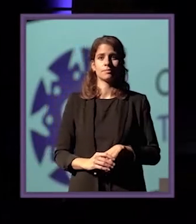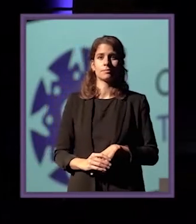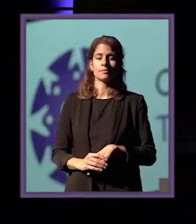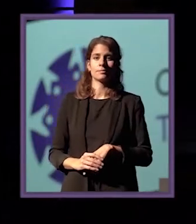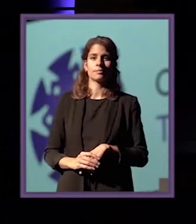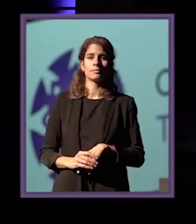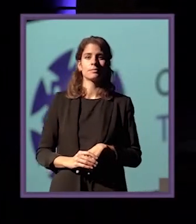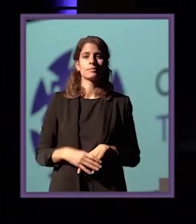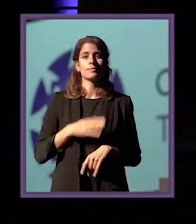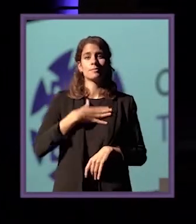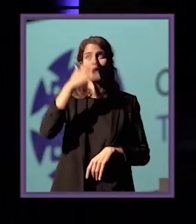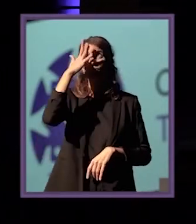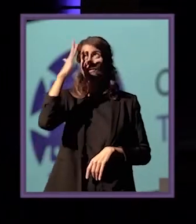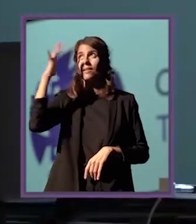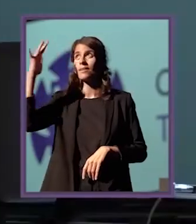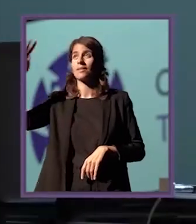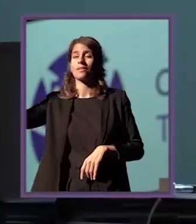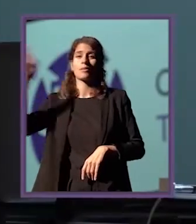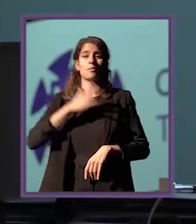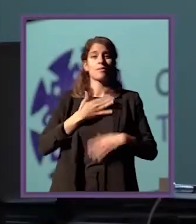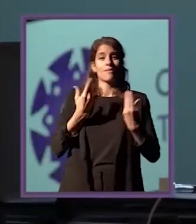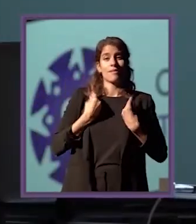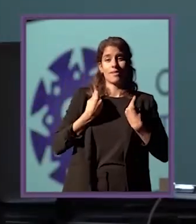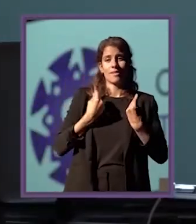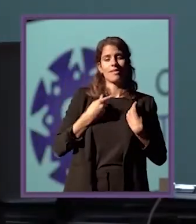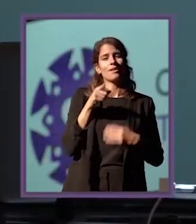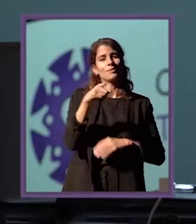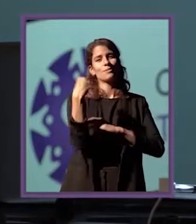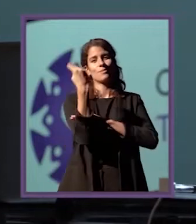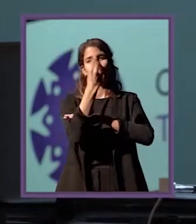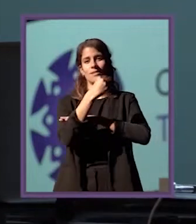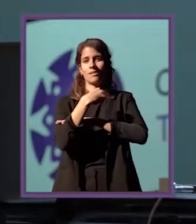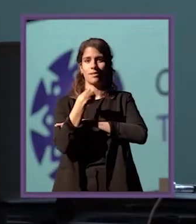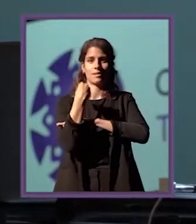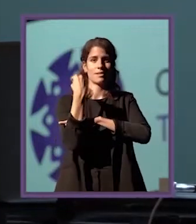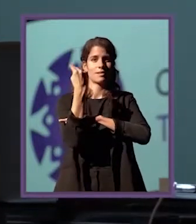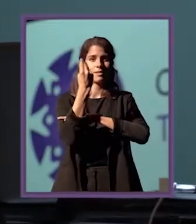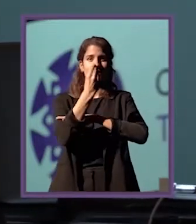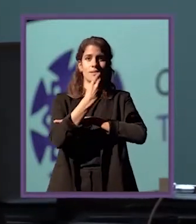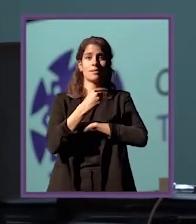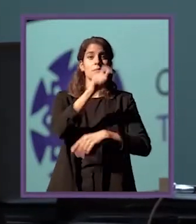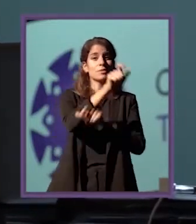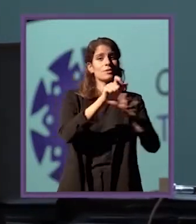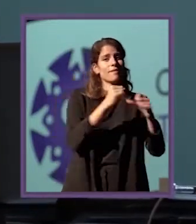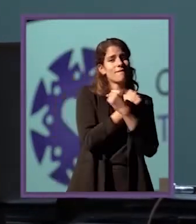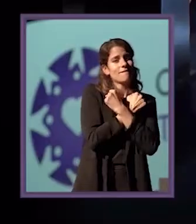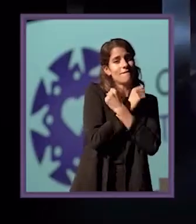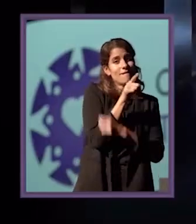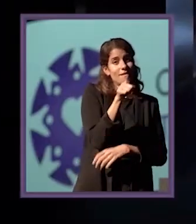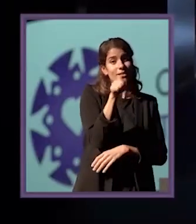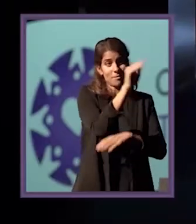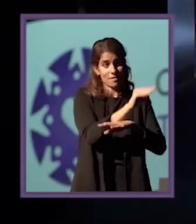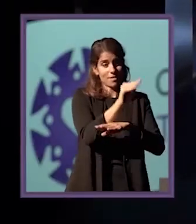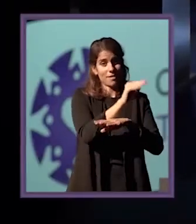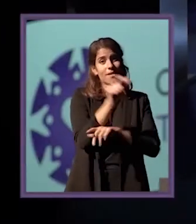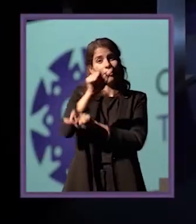Cuida de mis sueños y cuida de mi vida, cuida quien te quiere, cuida quien